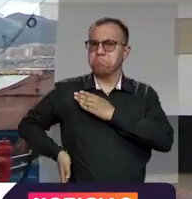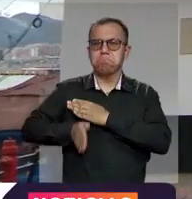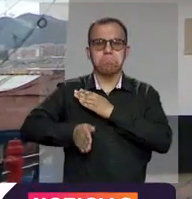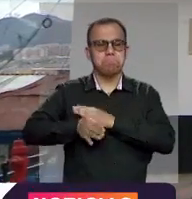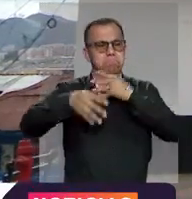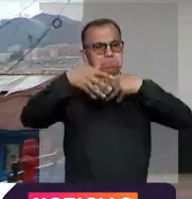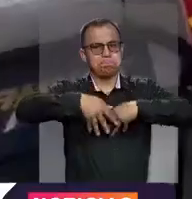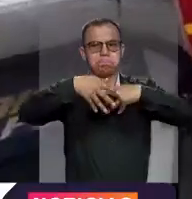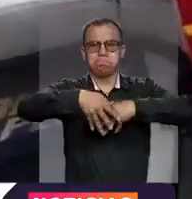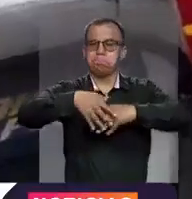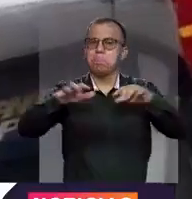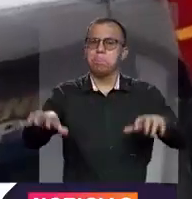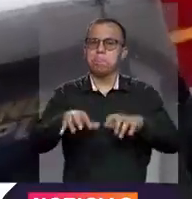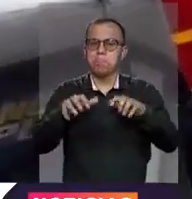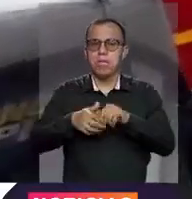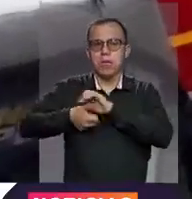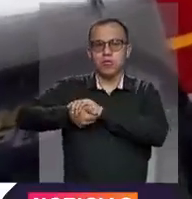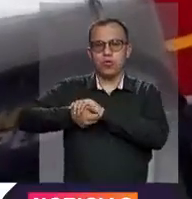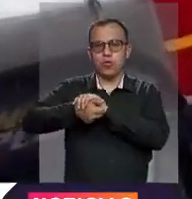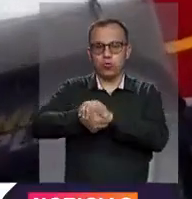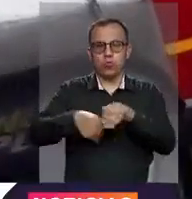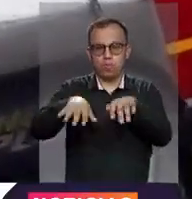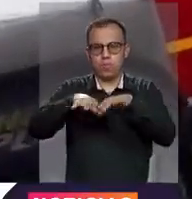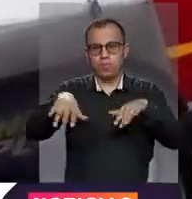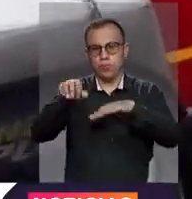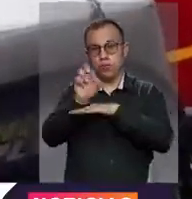movilizaciones y la operación tortuga en este sector del sur de bogotá